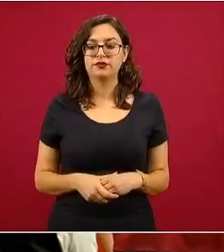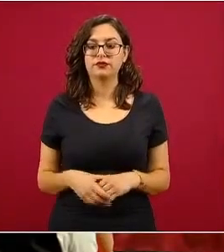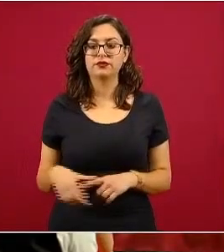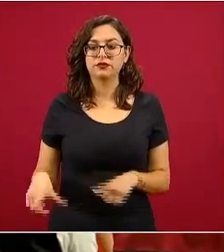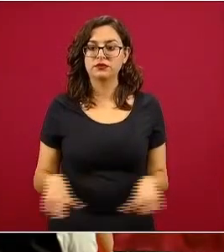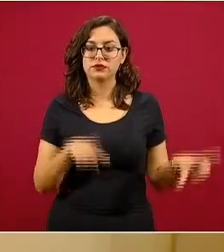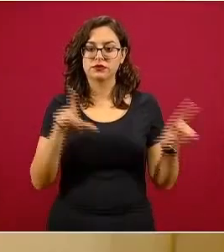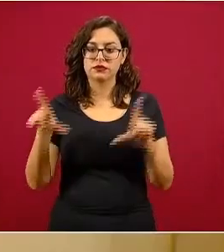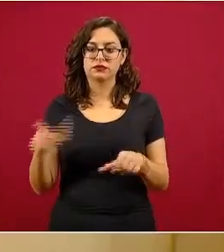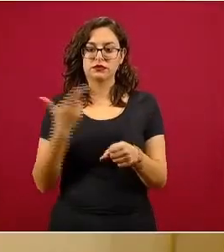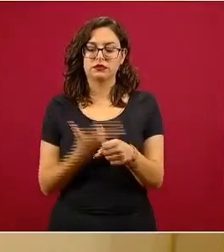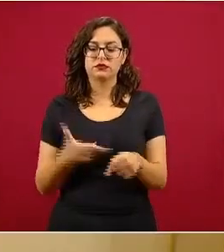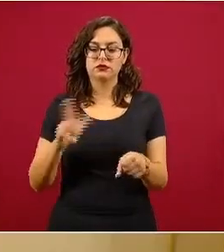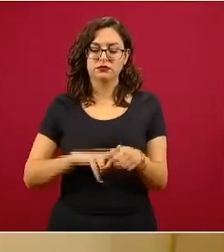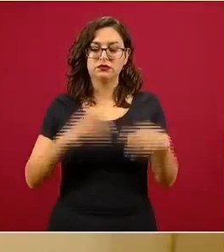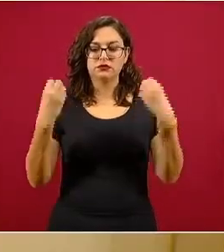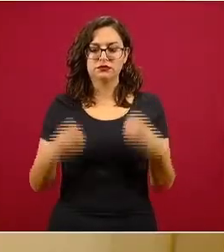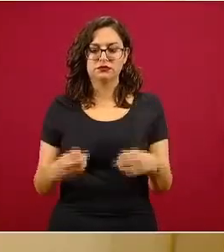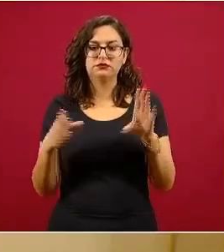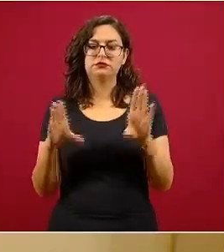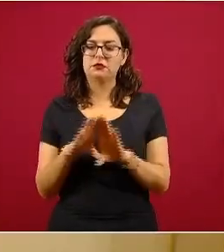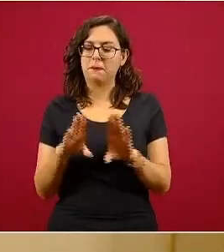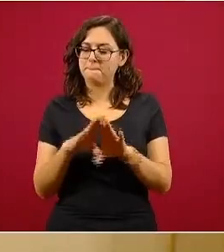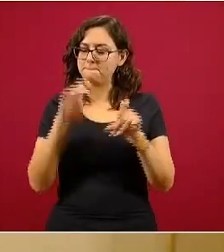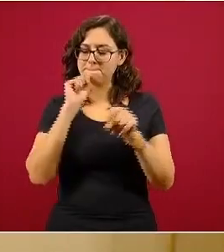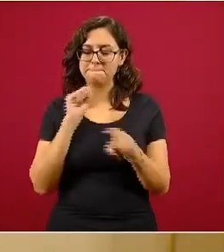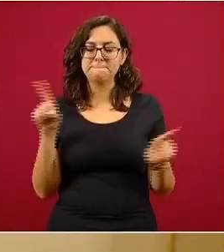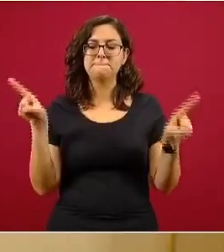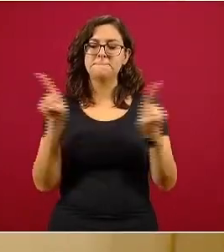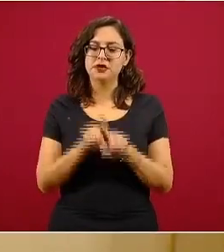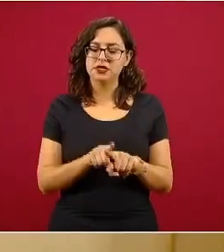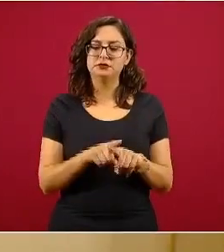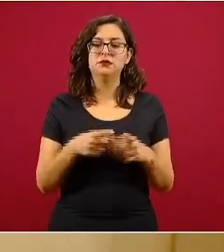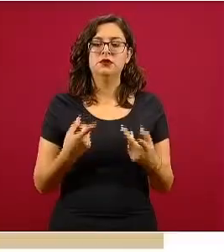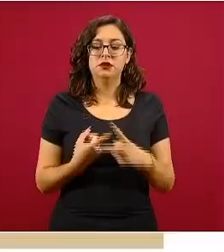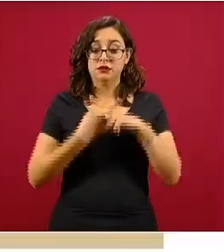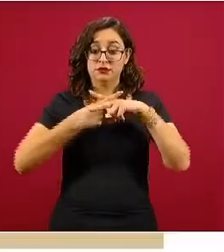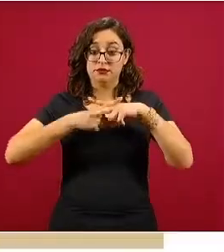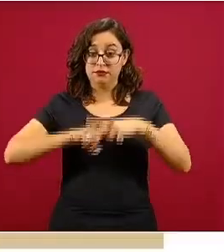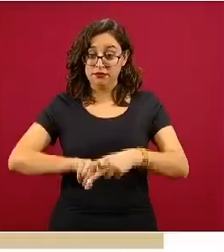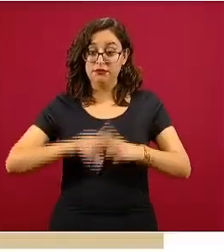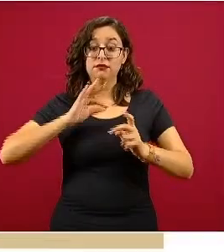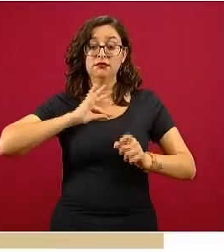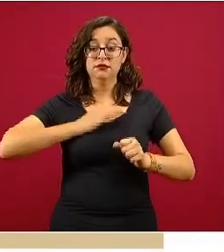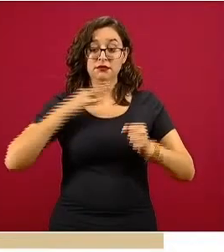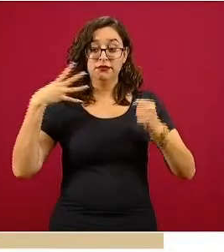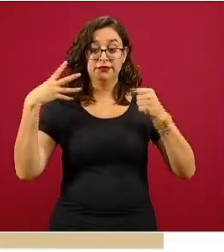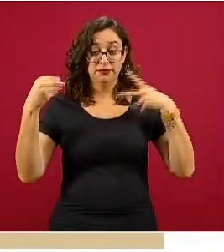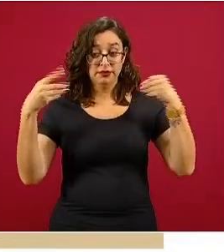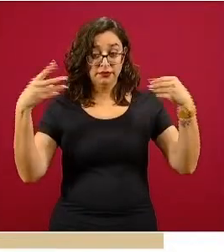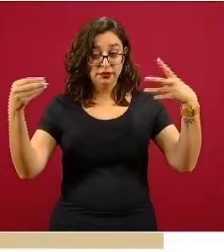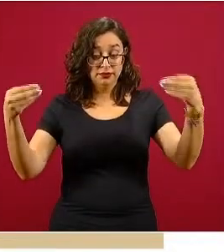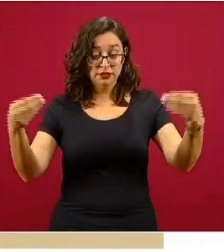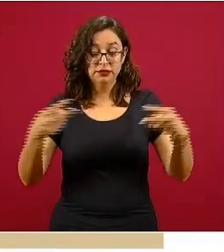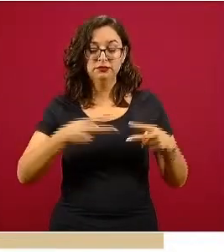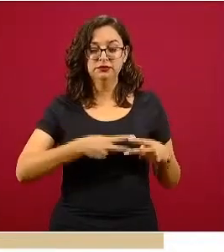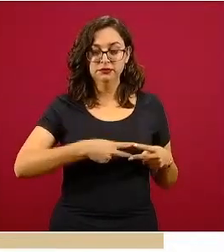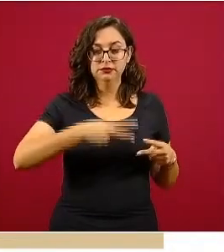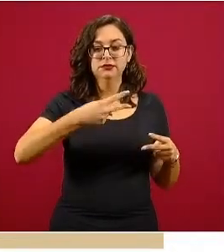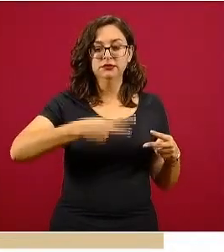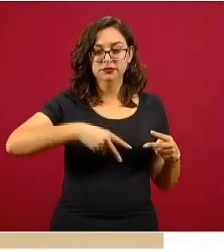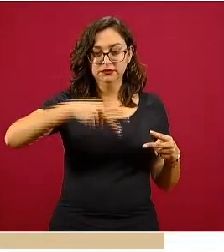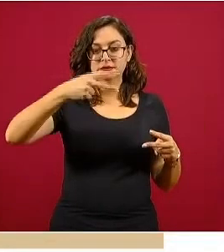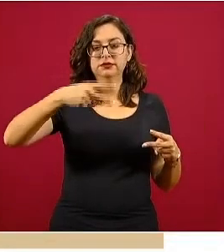de la hospitalización, igual una tendencia ascendente desde que prácticamente inició la epidemia, aunque vemos que empieza a lograr